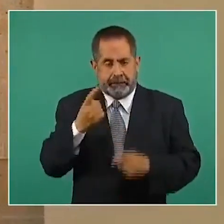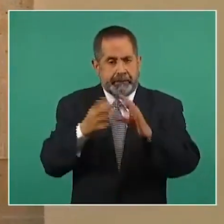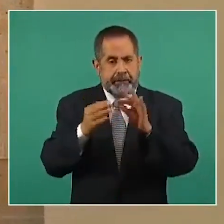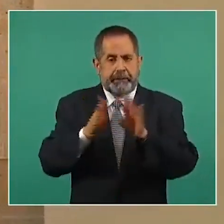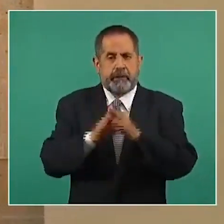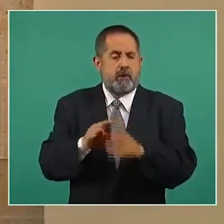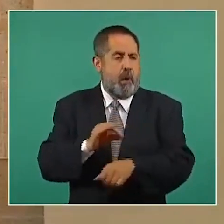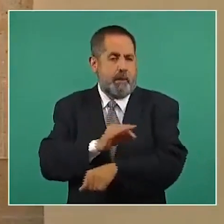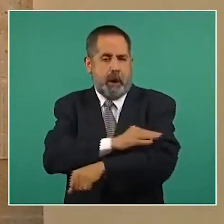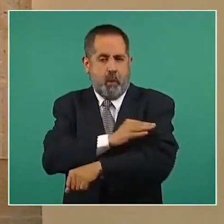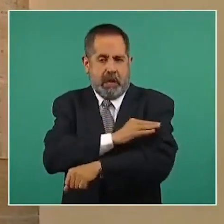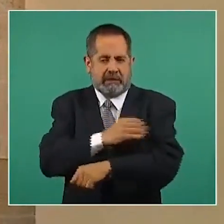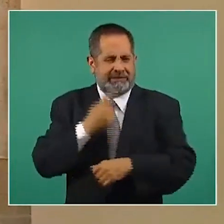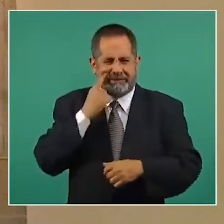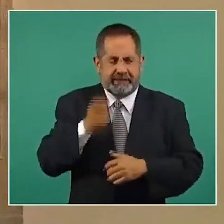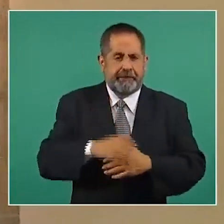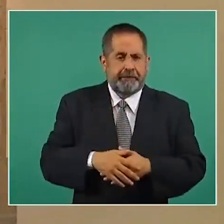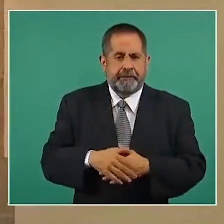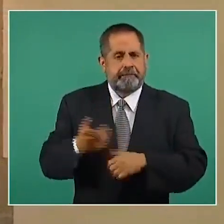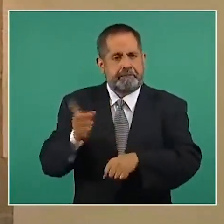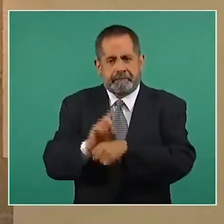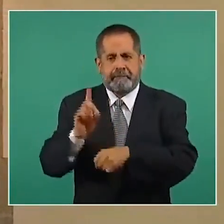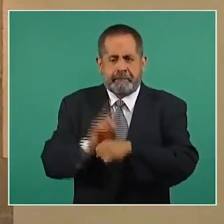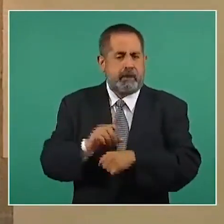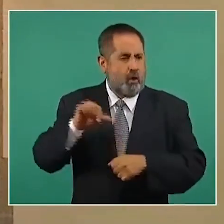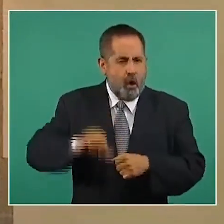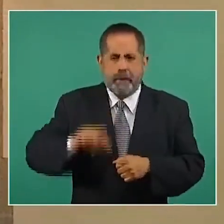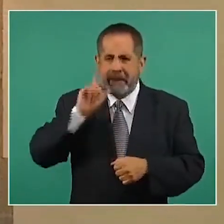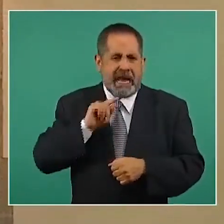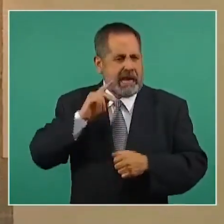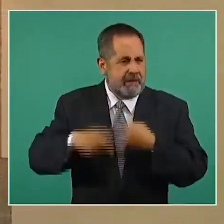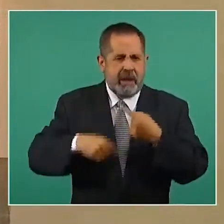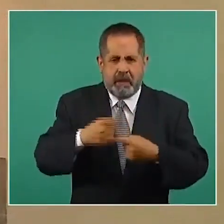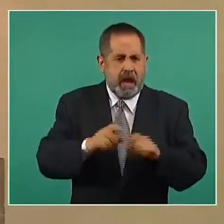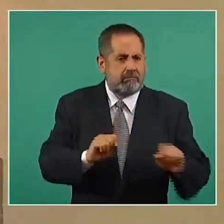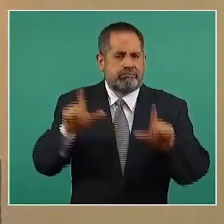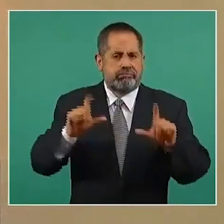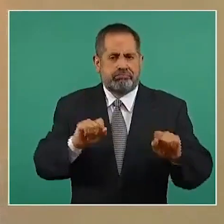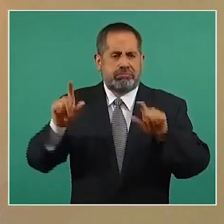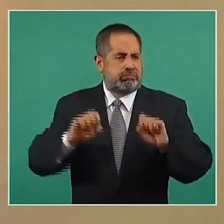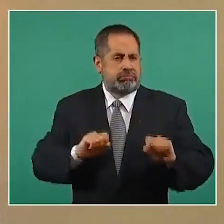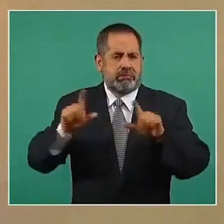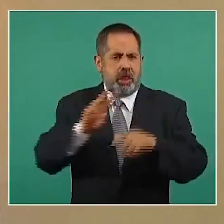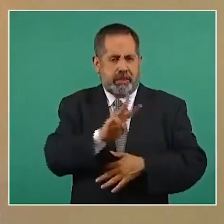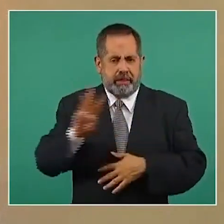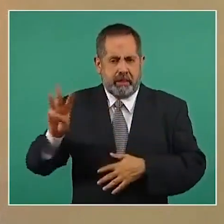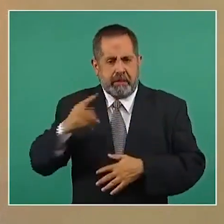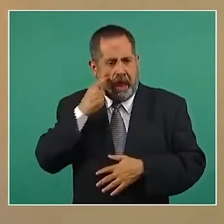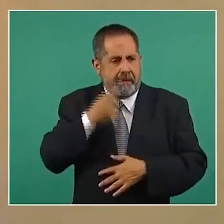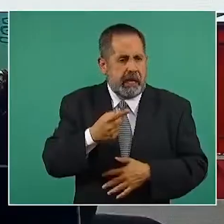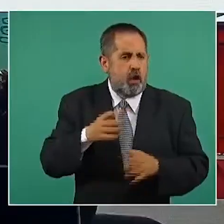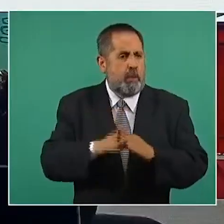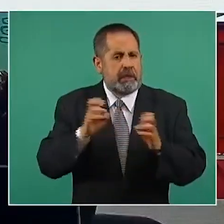de vacunación, que también todos los días, el día de hoy, mañana, todos los días seguirán saliendo los informes técnicos para que conozcan el